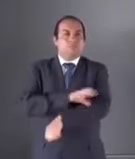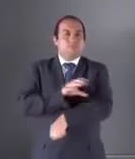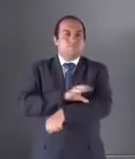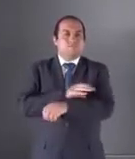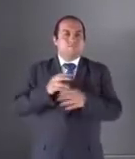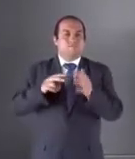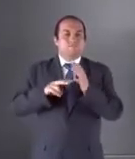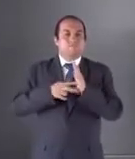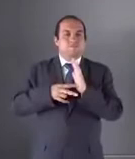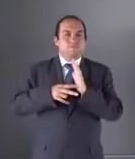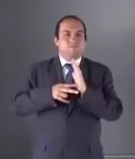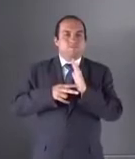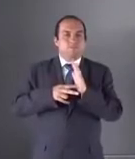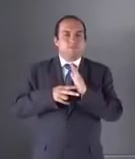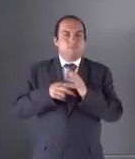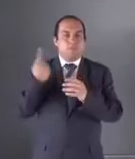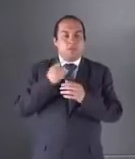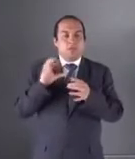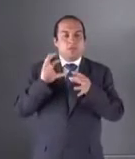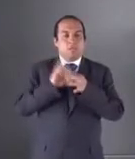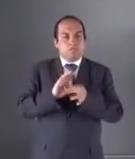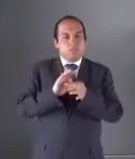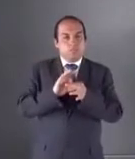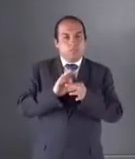tenemos abajo.